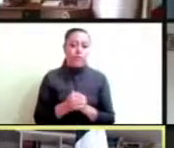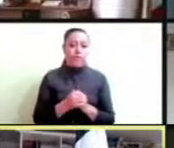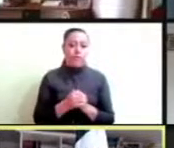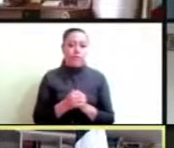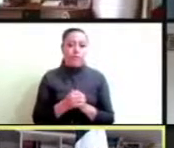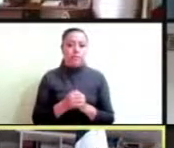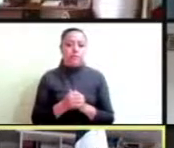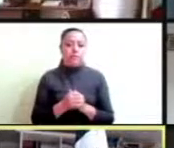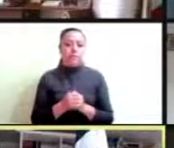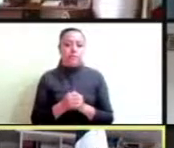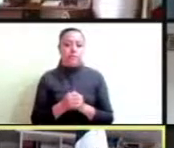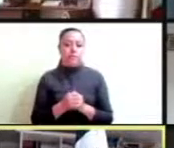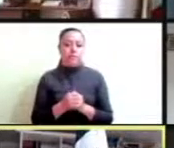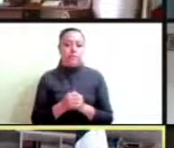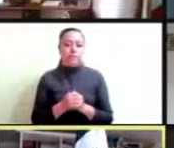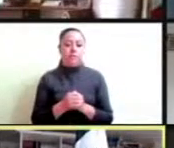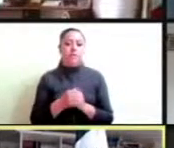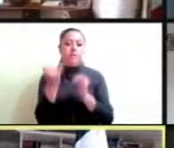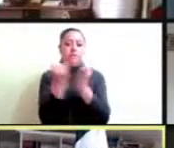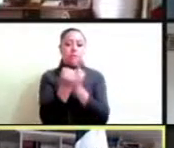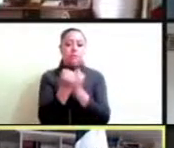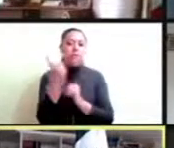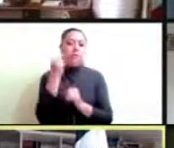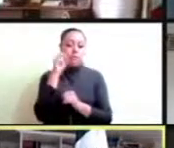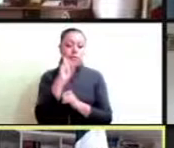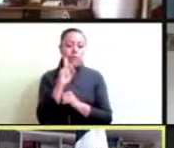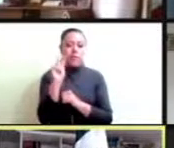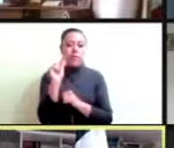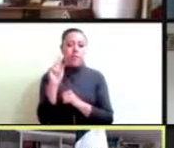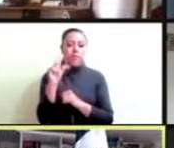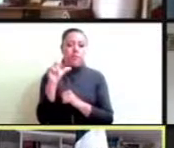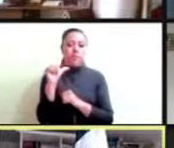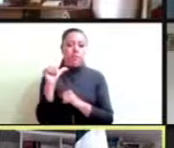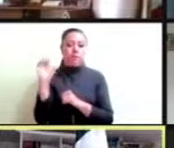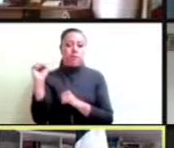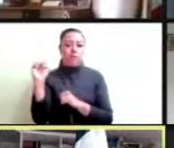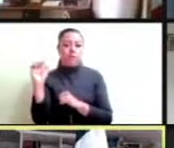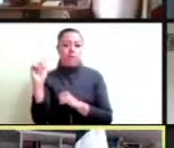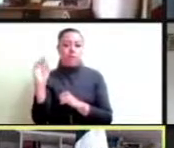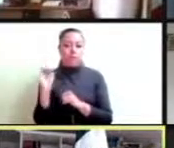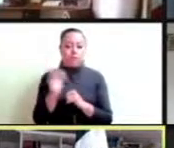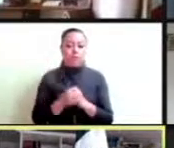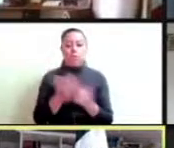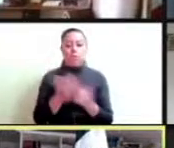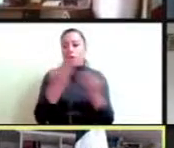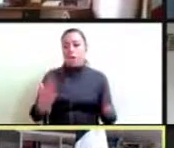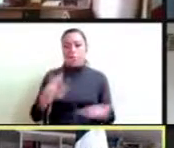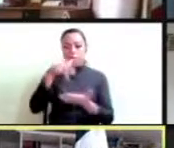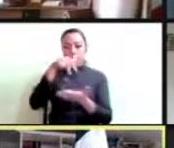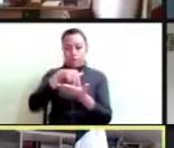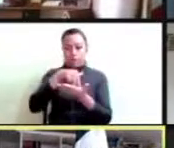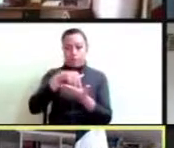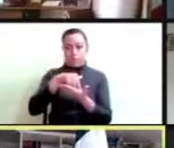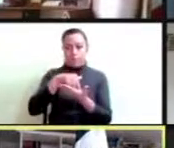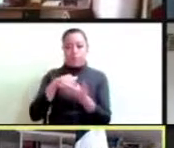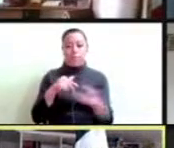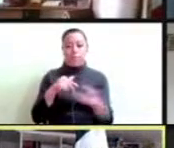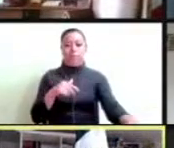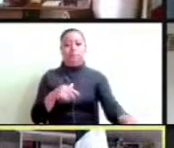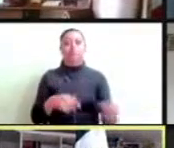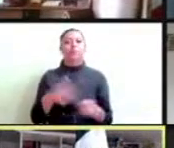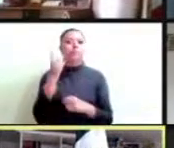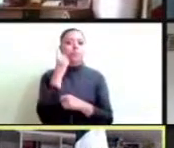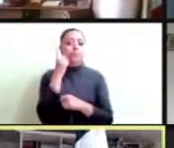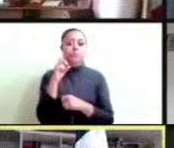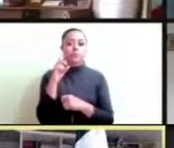Jesús Ricardo Fuentes Gómez y la diputada Paula Adriana Soto Maldonado, integrante del grupo parlamentario. Se concede el uso de la palabra al diputado Jesús